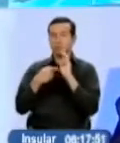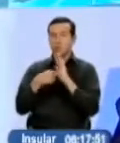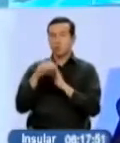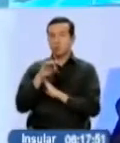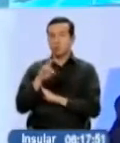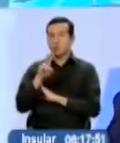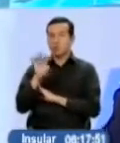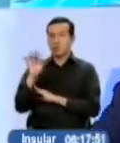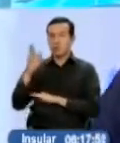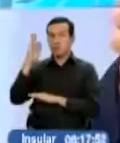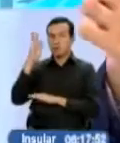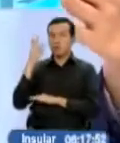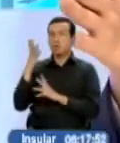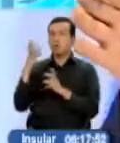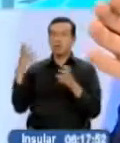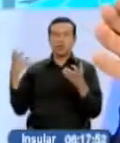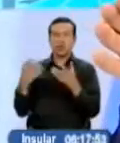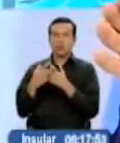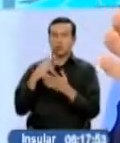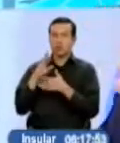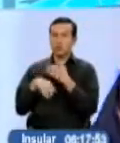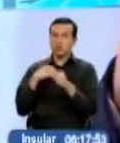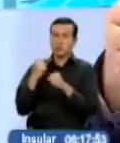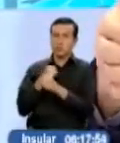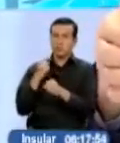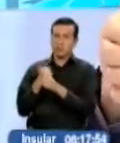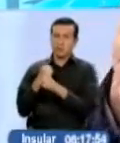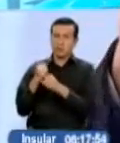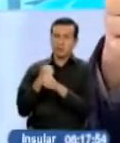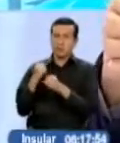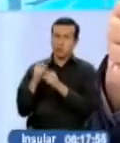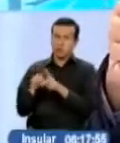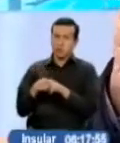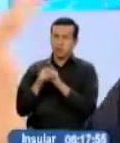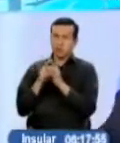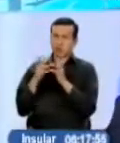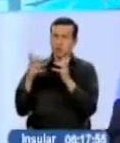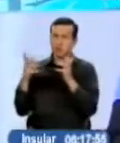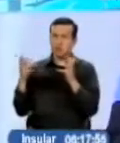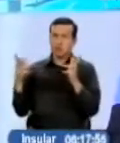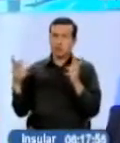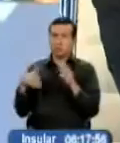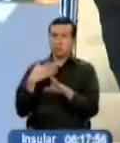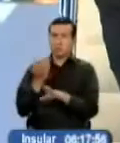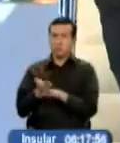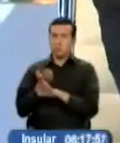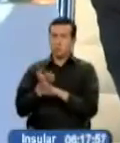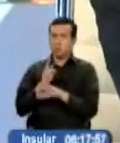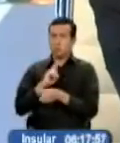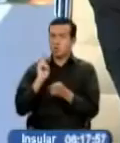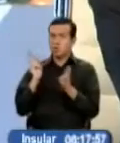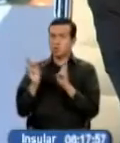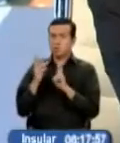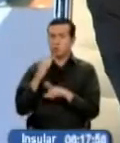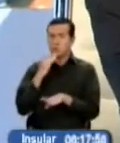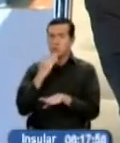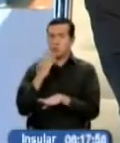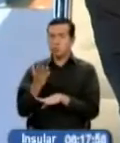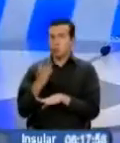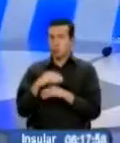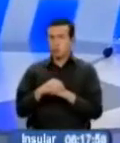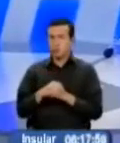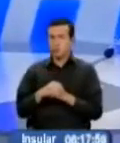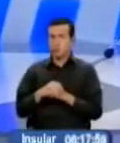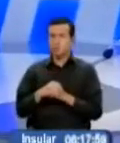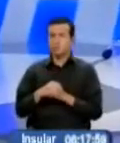en una época en que trataban de unificar el trabajo, que recién está apareciendo, creciendo. Sí, pero nadie propone cómo reformarlo y en qué condiciones ahora